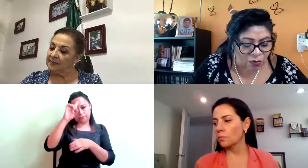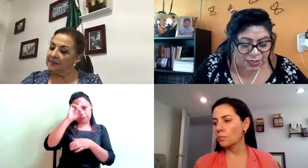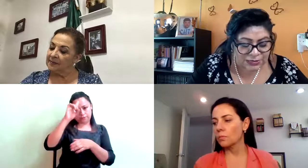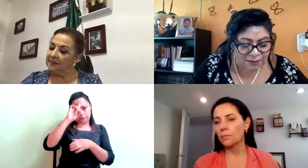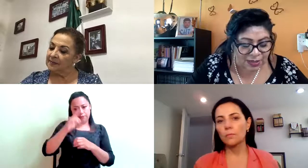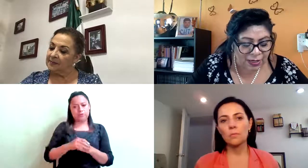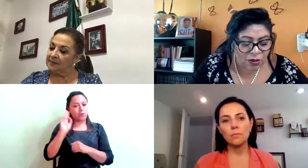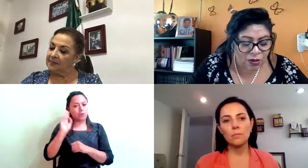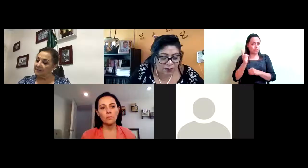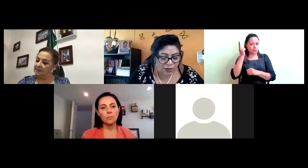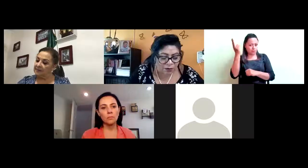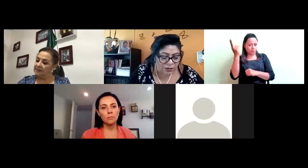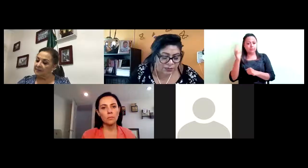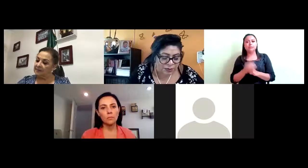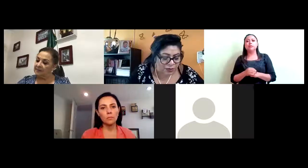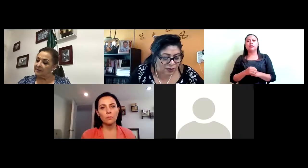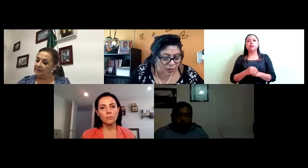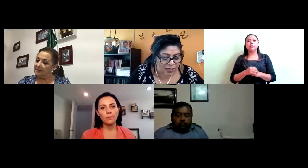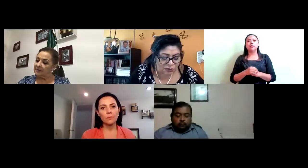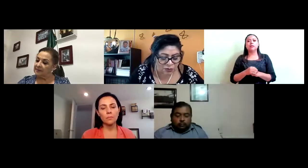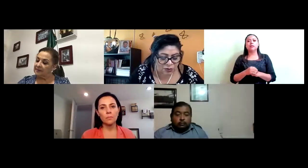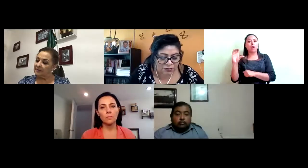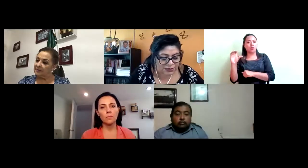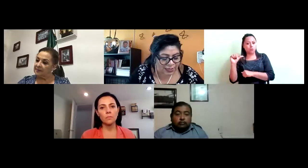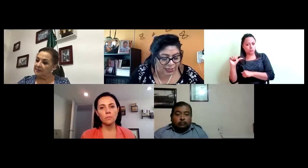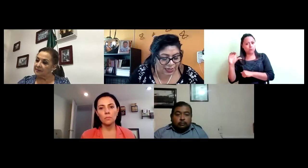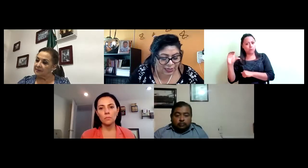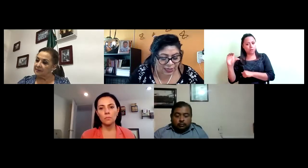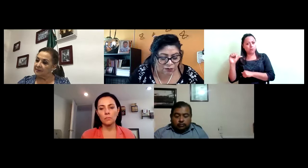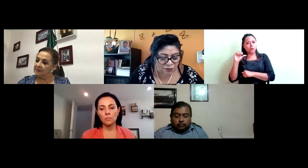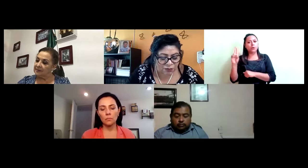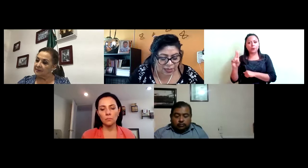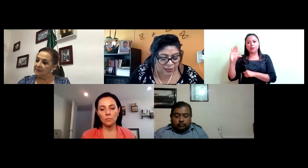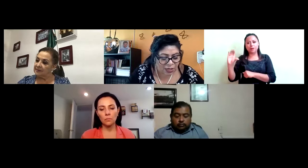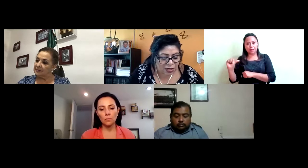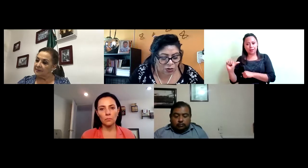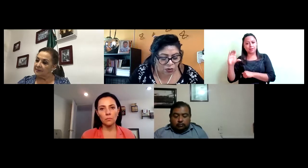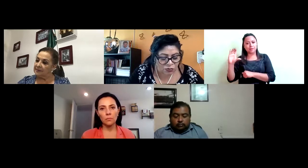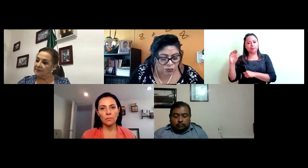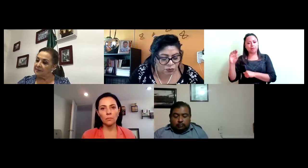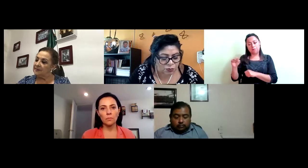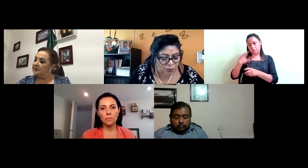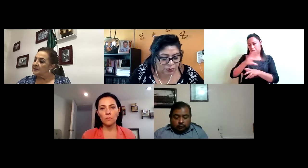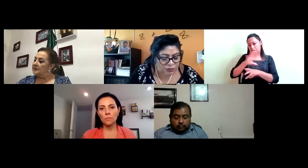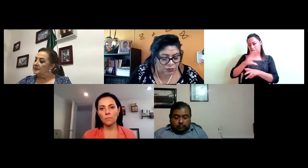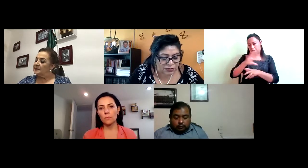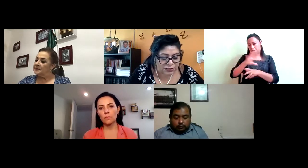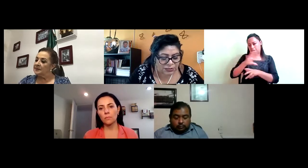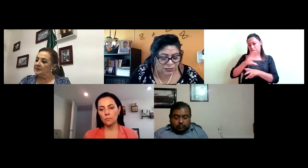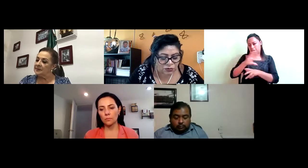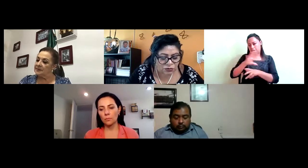México, UACM, con pleno respeto a la autonomía universitaria y de conformidad con sus